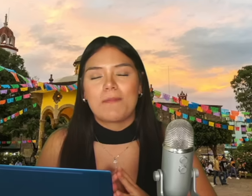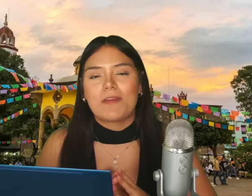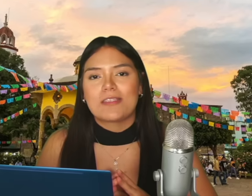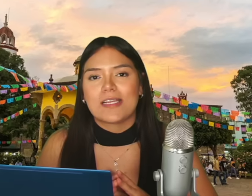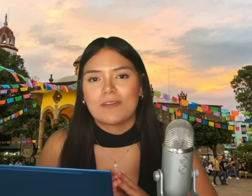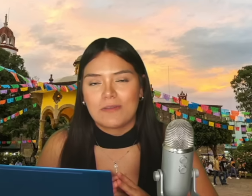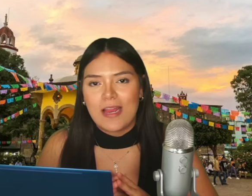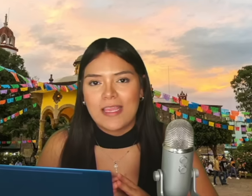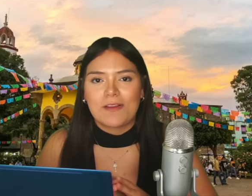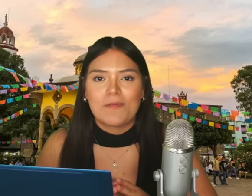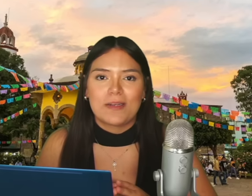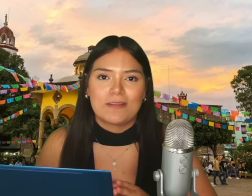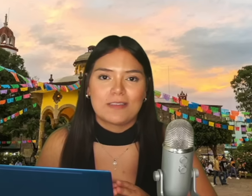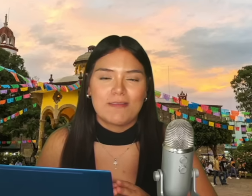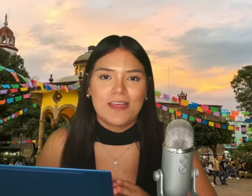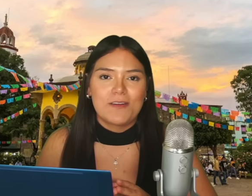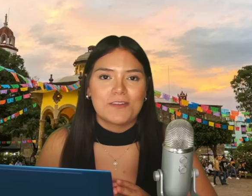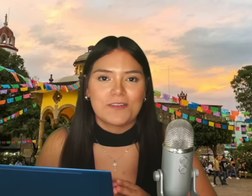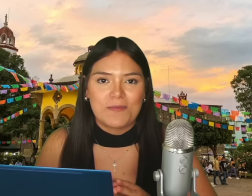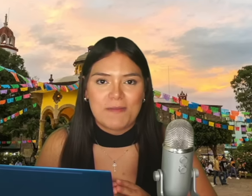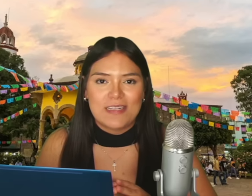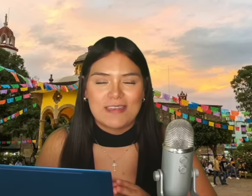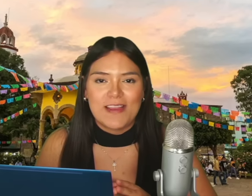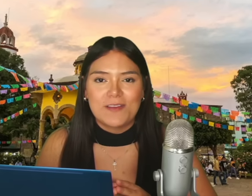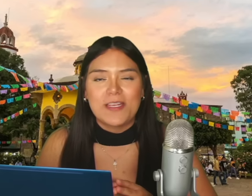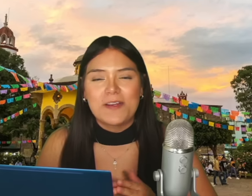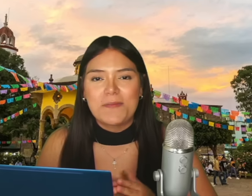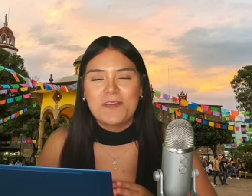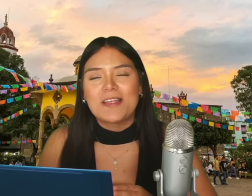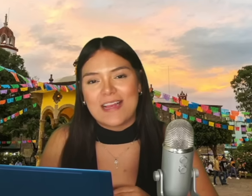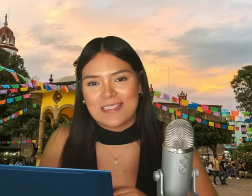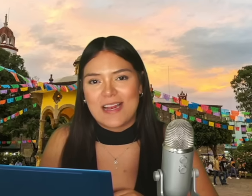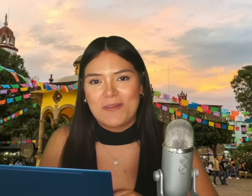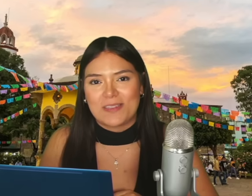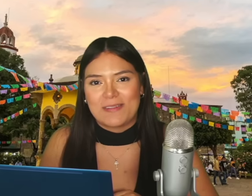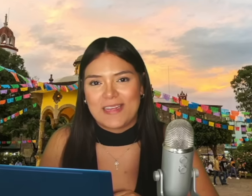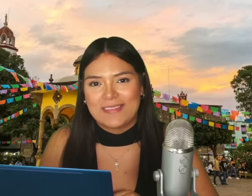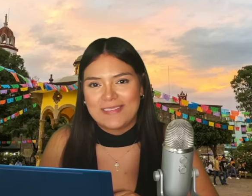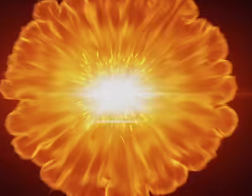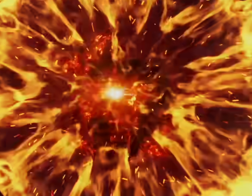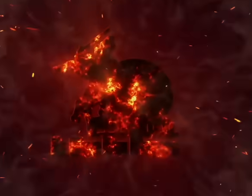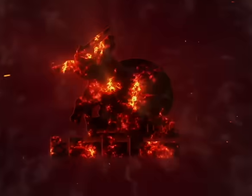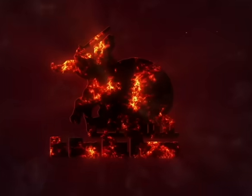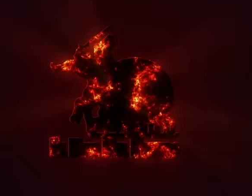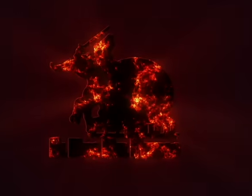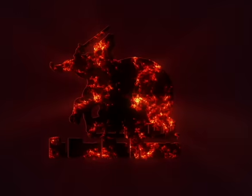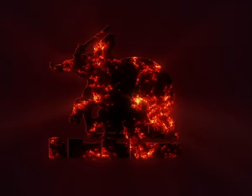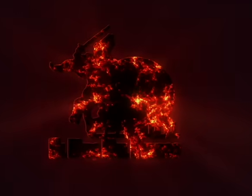a que me ayudes dejando tu like y compartiendo este video. Yo soy Pamela Ceballos y nos vemos hasta la próxima.